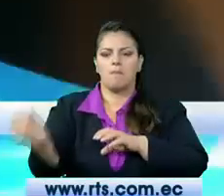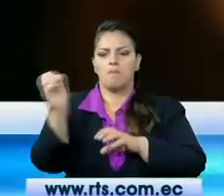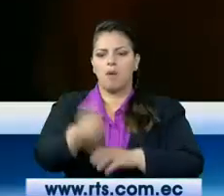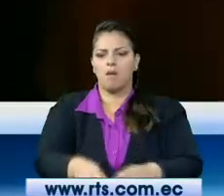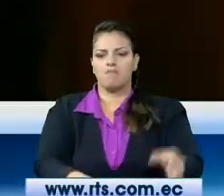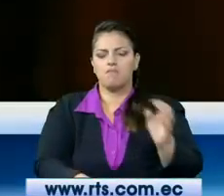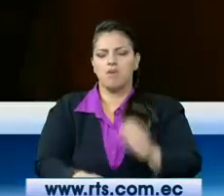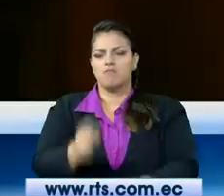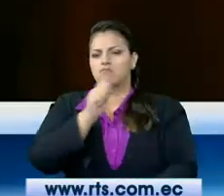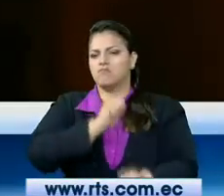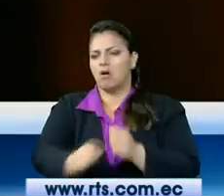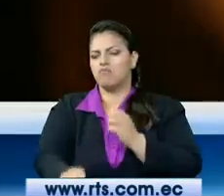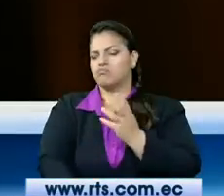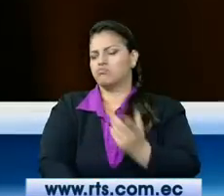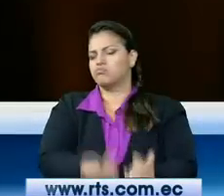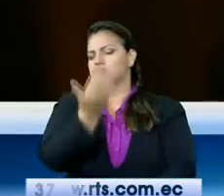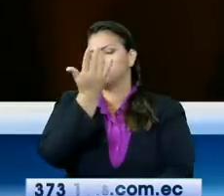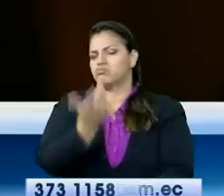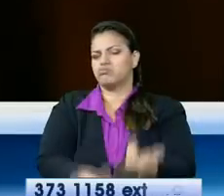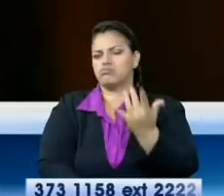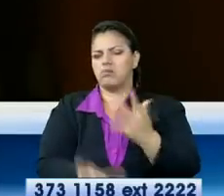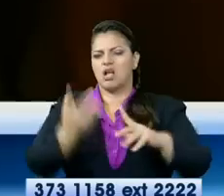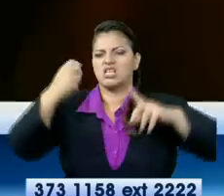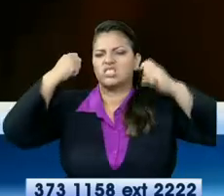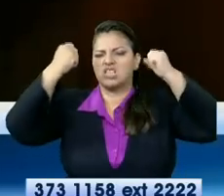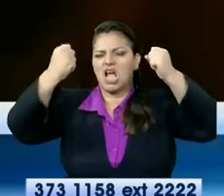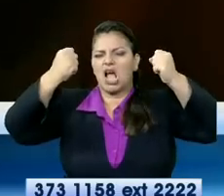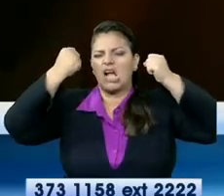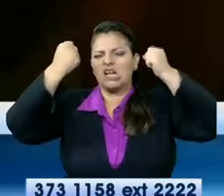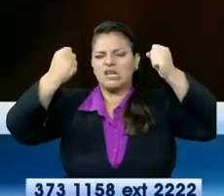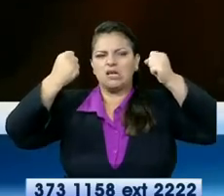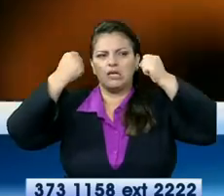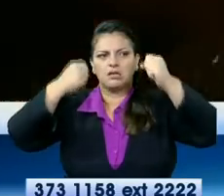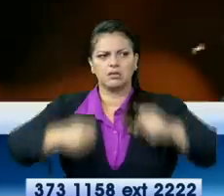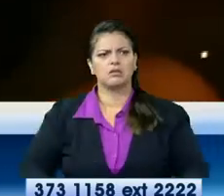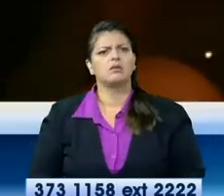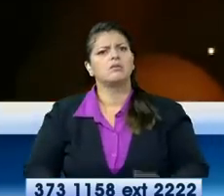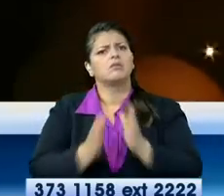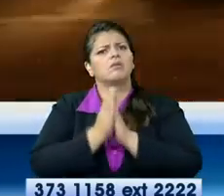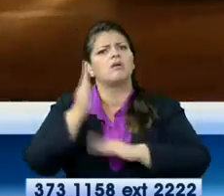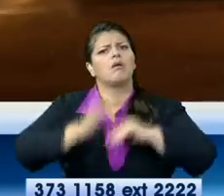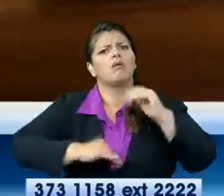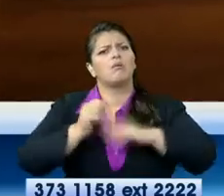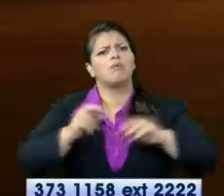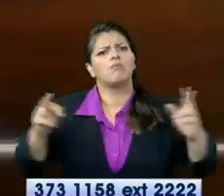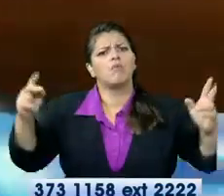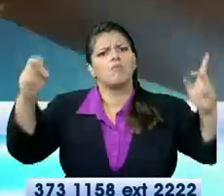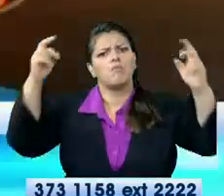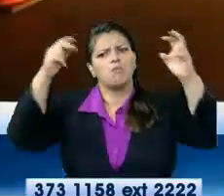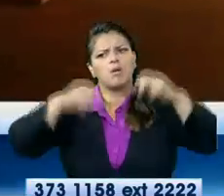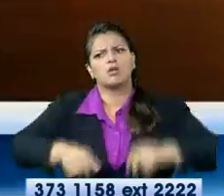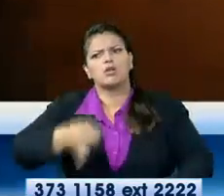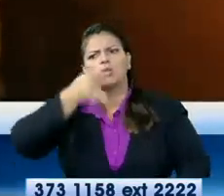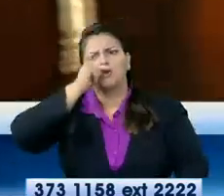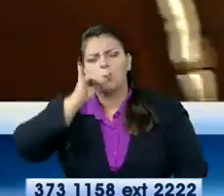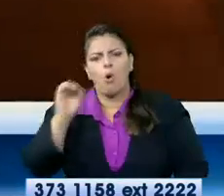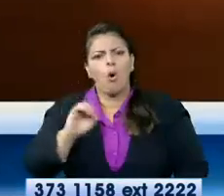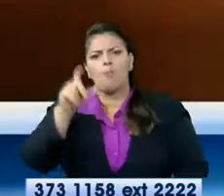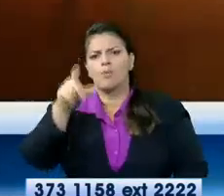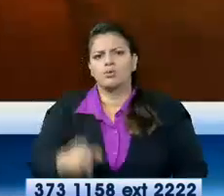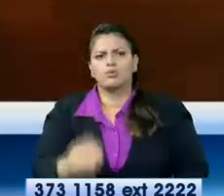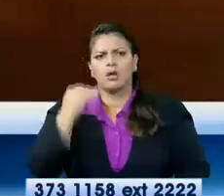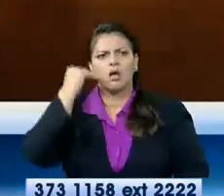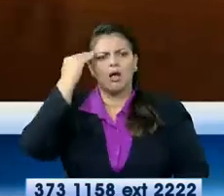porque hay muchos, tanto del lado de acá como del lado del frente, hay niños que cruzan tanto para allá como para acá. También ancianos, de